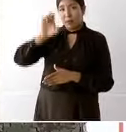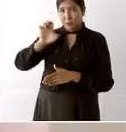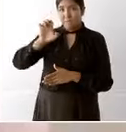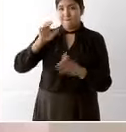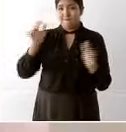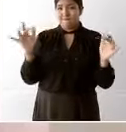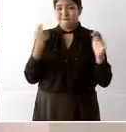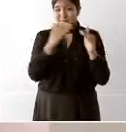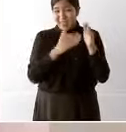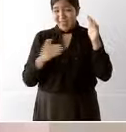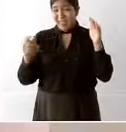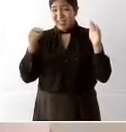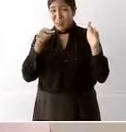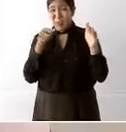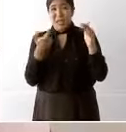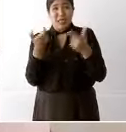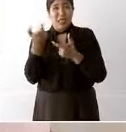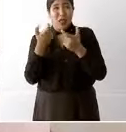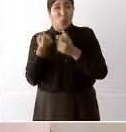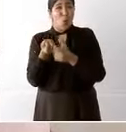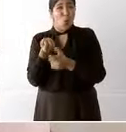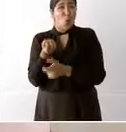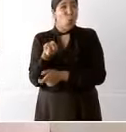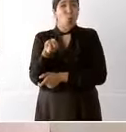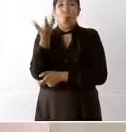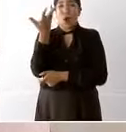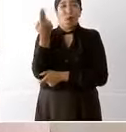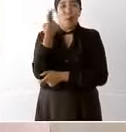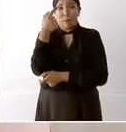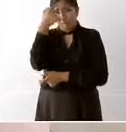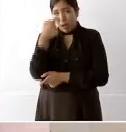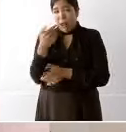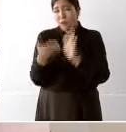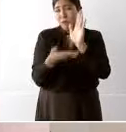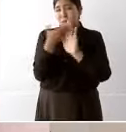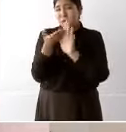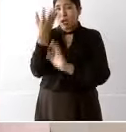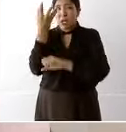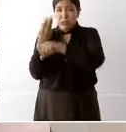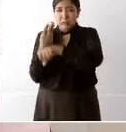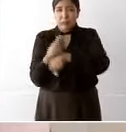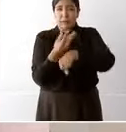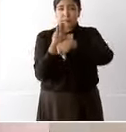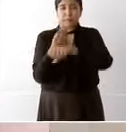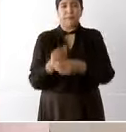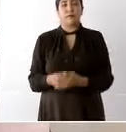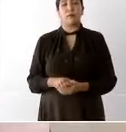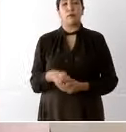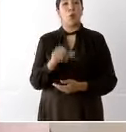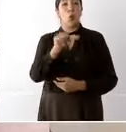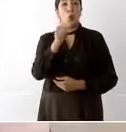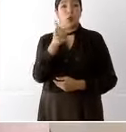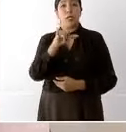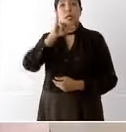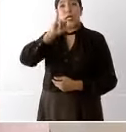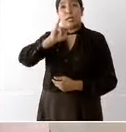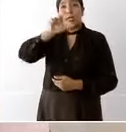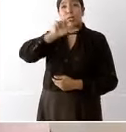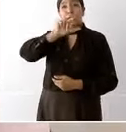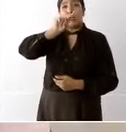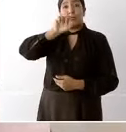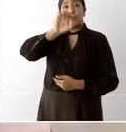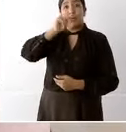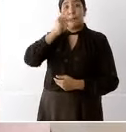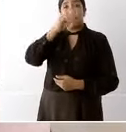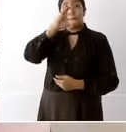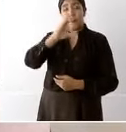En lo que se refiere a la otra línea, que es la línea que va de Ixtepec a Ciudad Hidalgo,